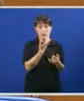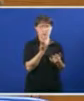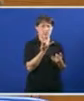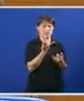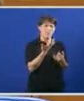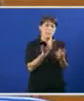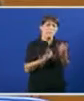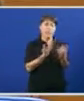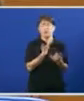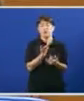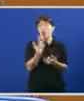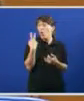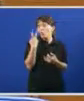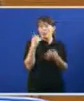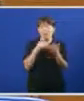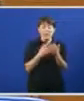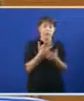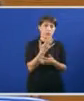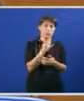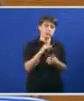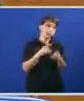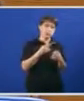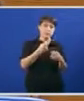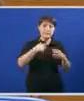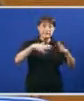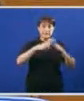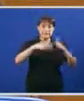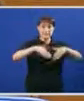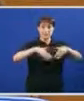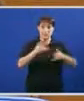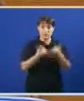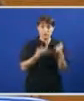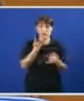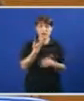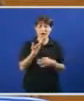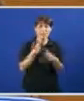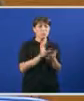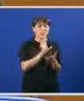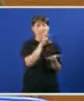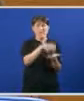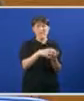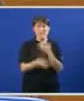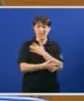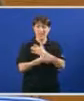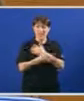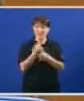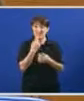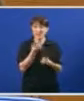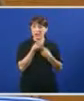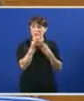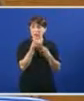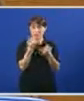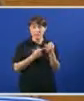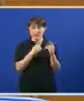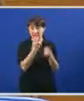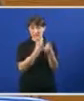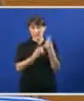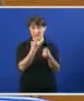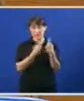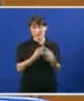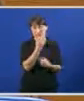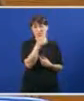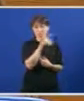2.500 en el último año. Personas atendidas por una entidad privada como Cáritas por estados de extrema necesidad, 110.000